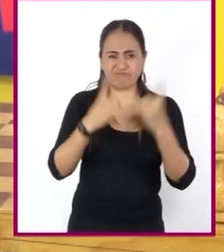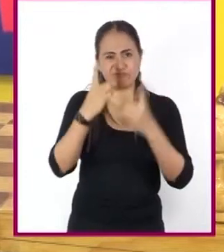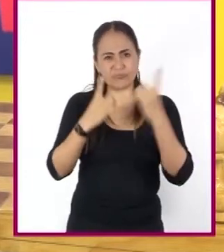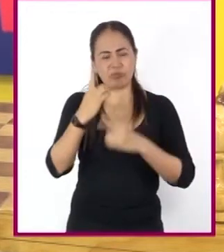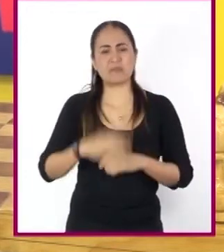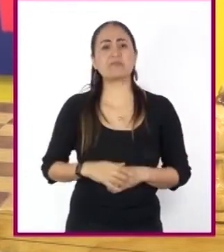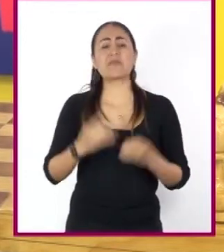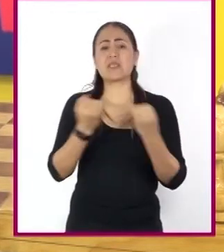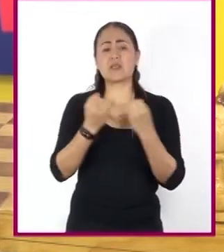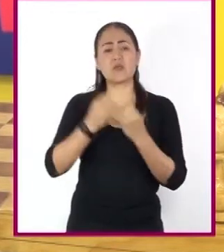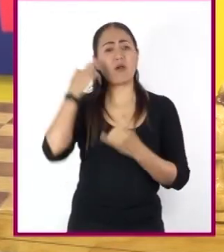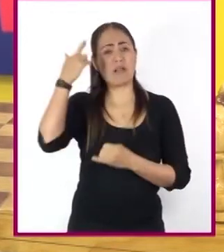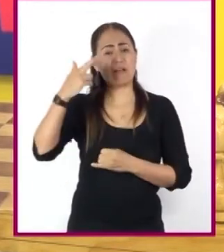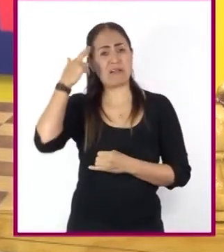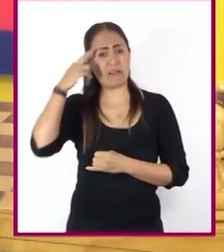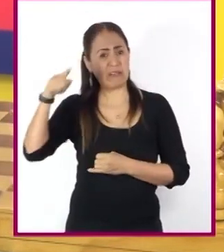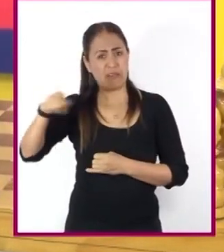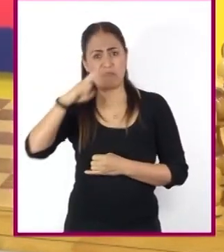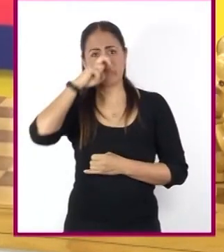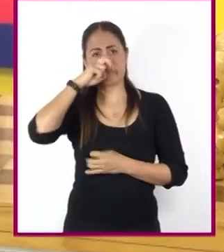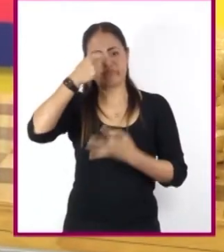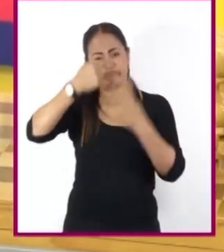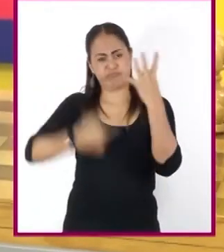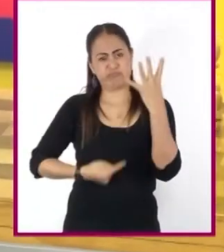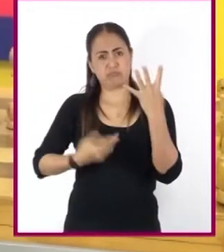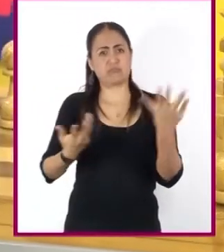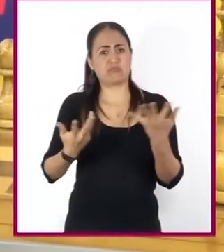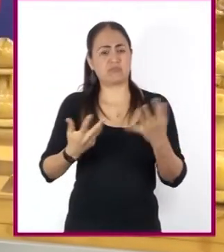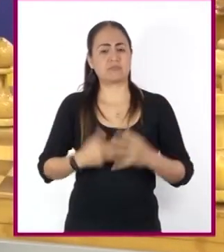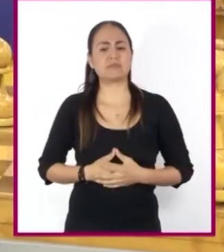corona inglesa les impuso.